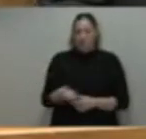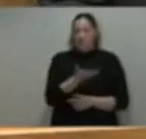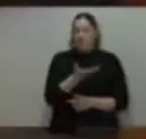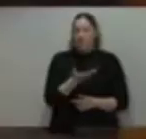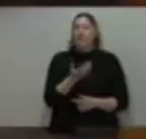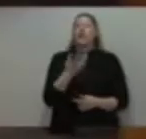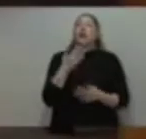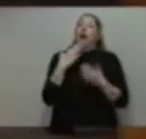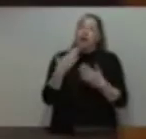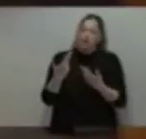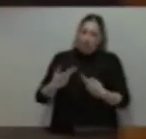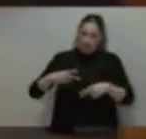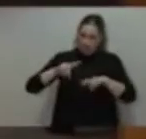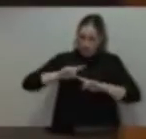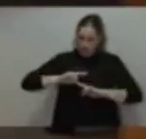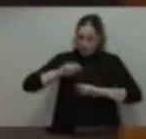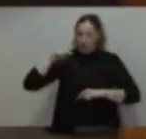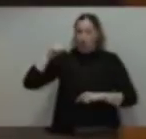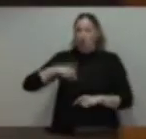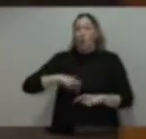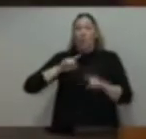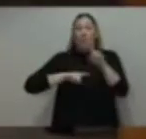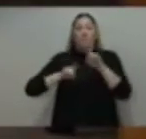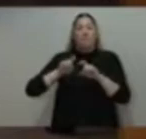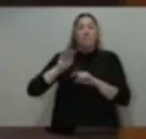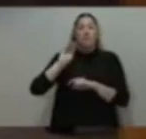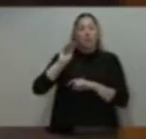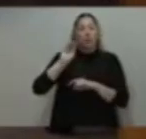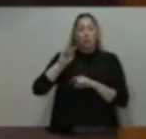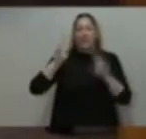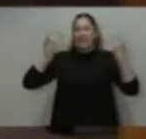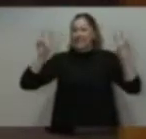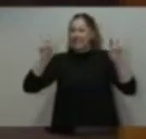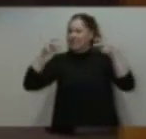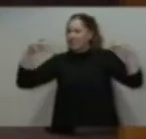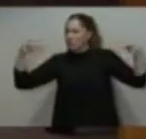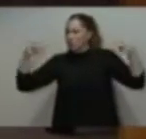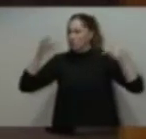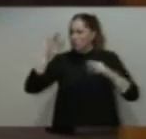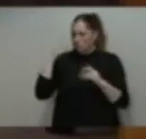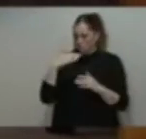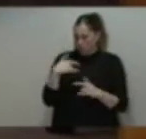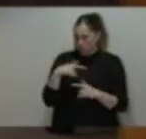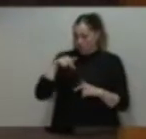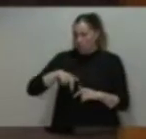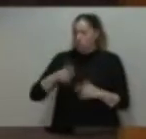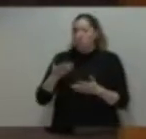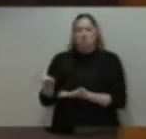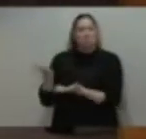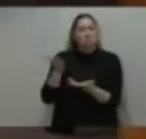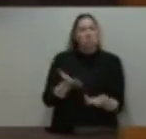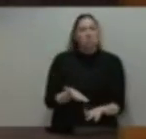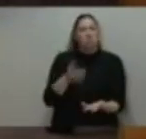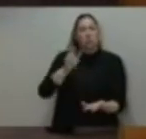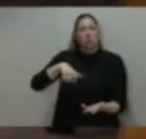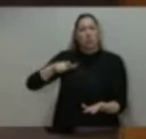Le agradezco la respuesta. Hoy en esta pregunta no vamos a tener ningún titular, así que invito a los periodistas que están en la Cámara a bajar la tapa de